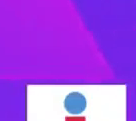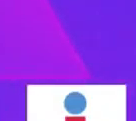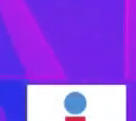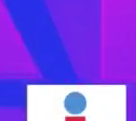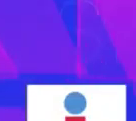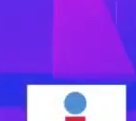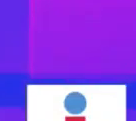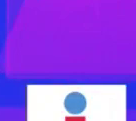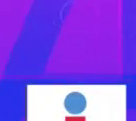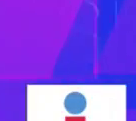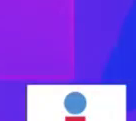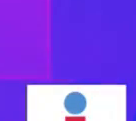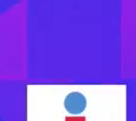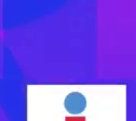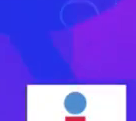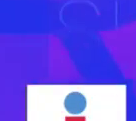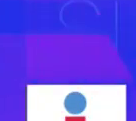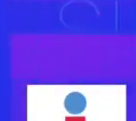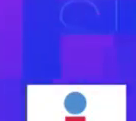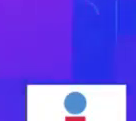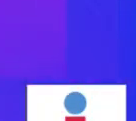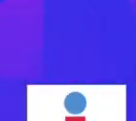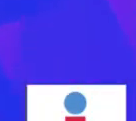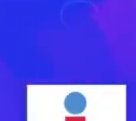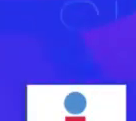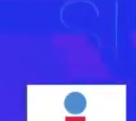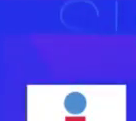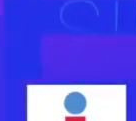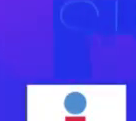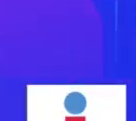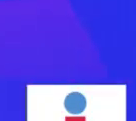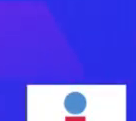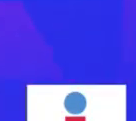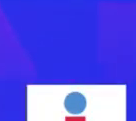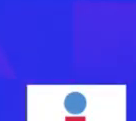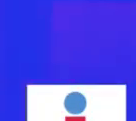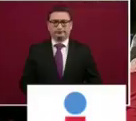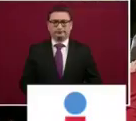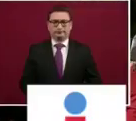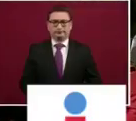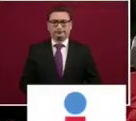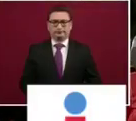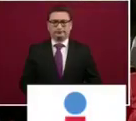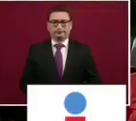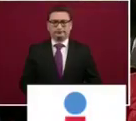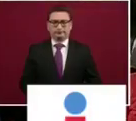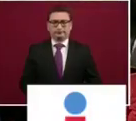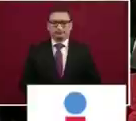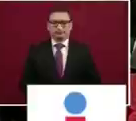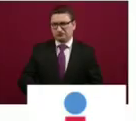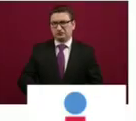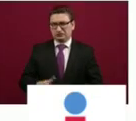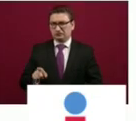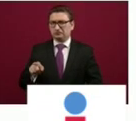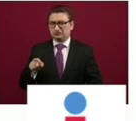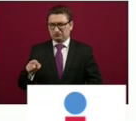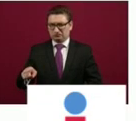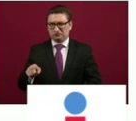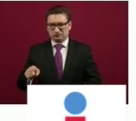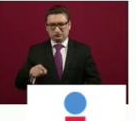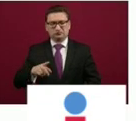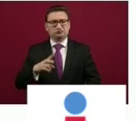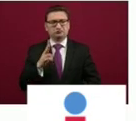nuevo secretario de Medio Ambiente. Se trata de Víctor Manuel Toledo. Esto luego de que el sábado renunciara Josefa González Blanco como titular de